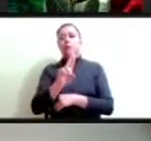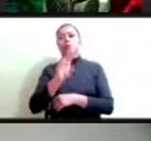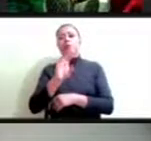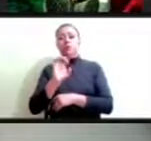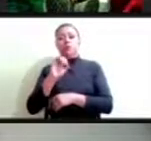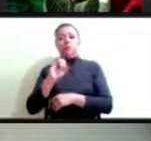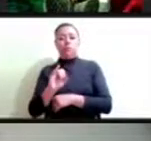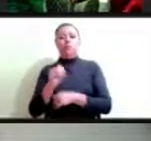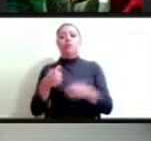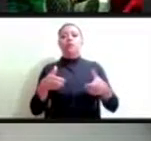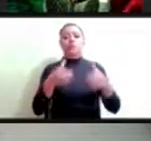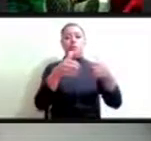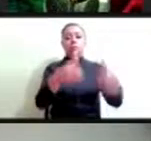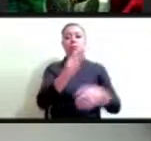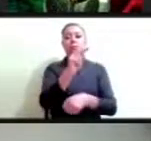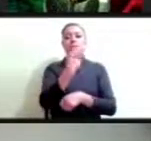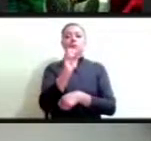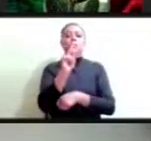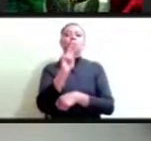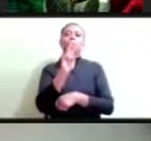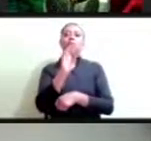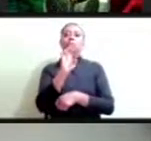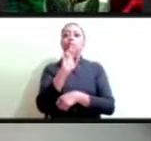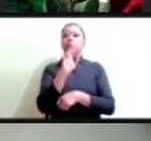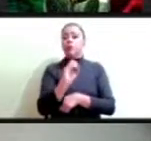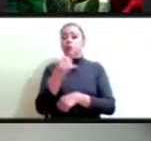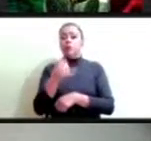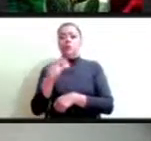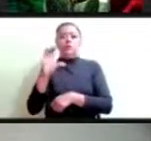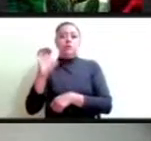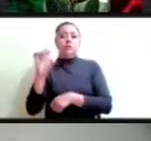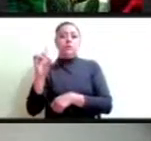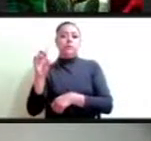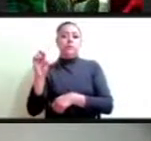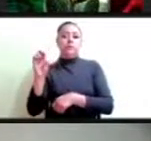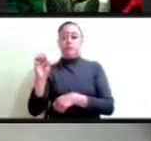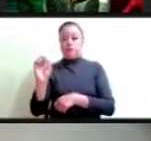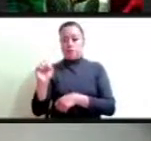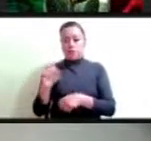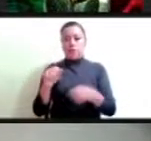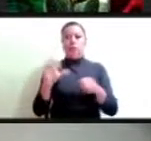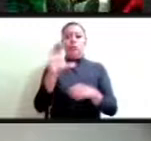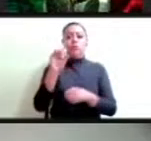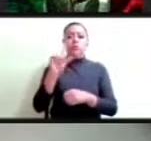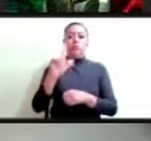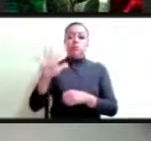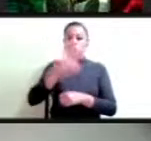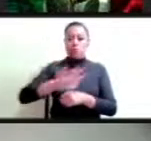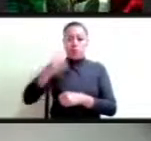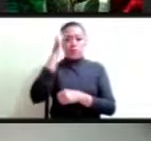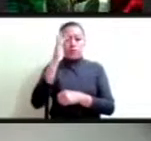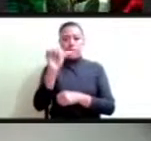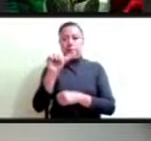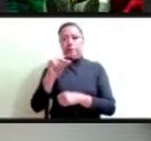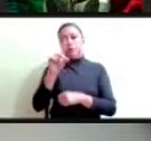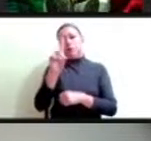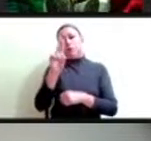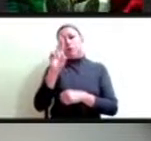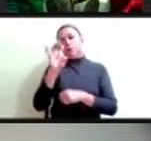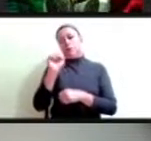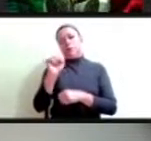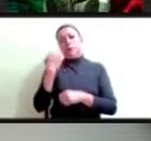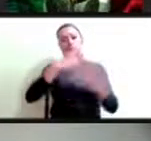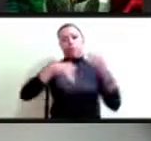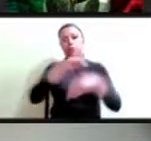San Andrés, todas en la demarcación territorial de Azcapotzalco, con la finalidad de disminuir la